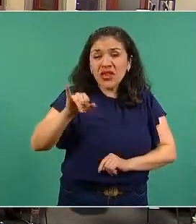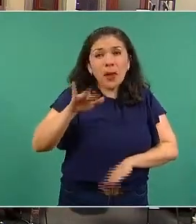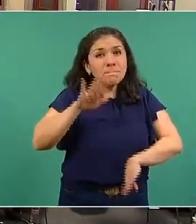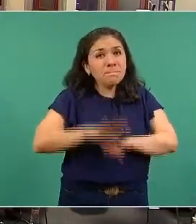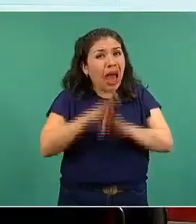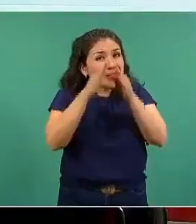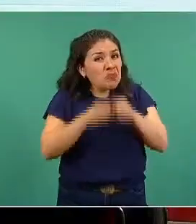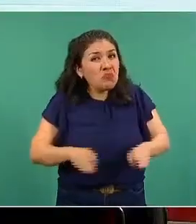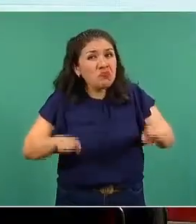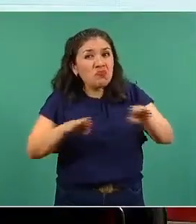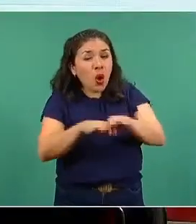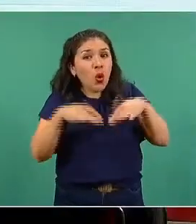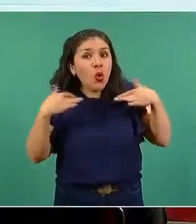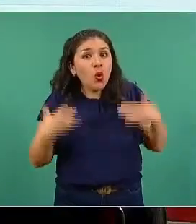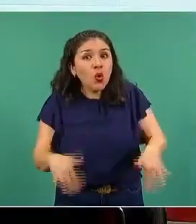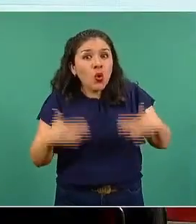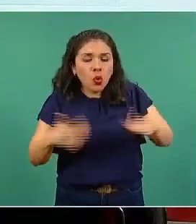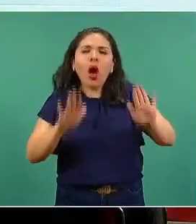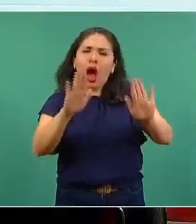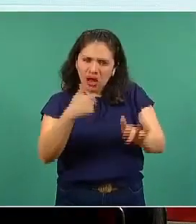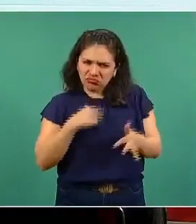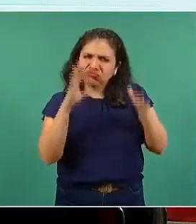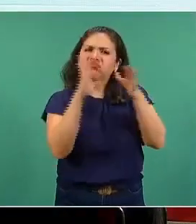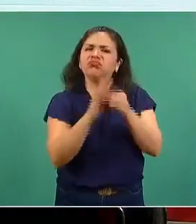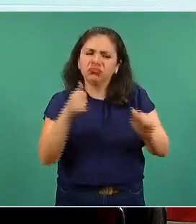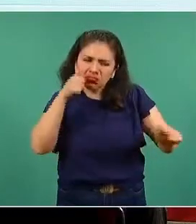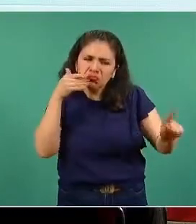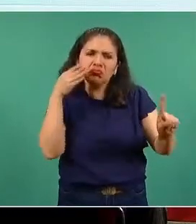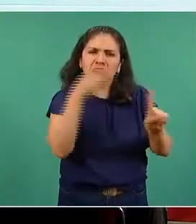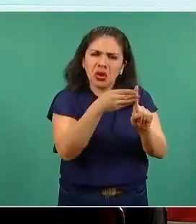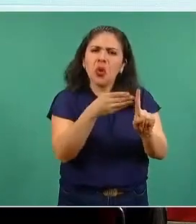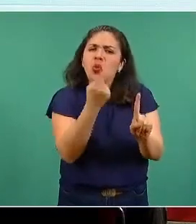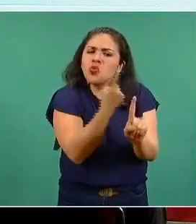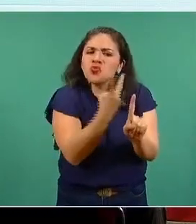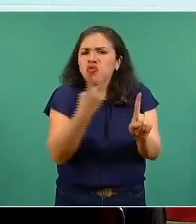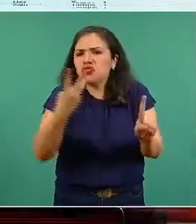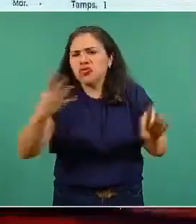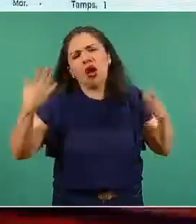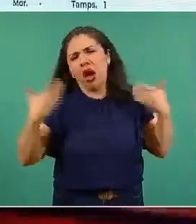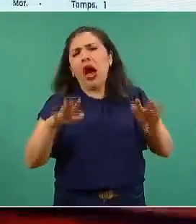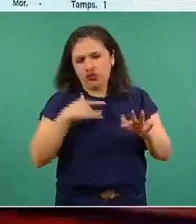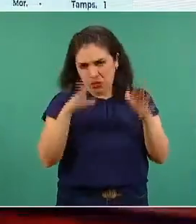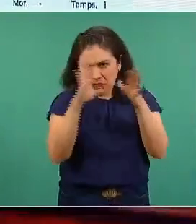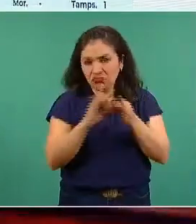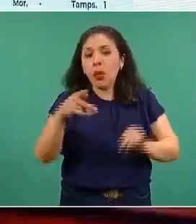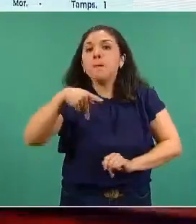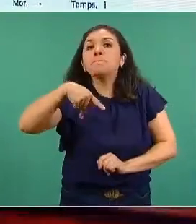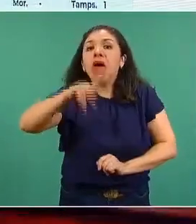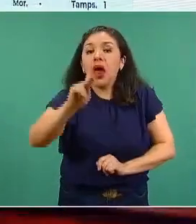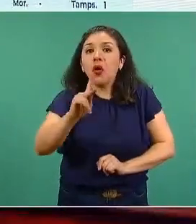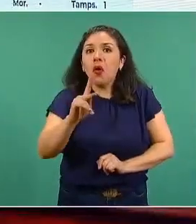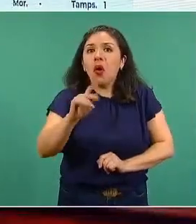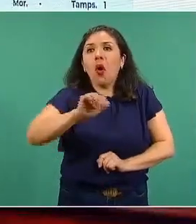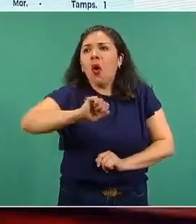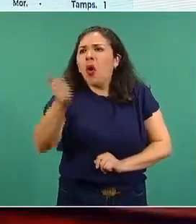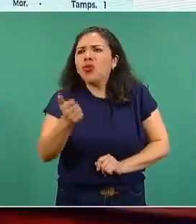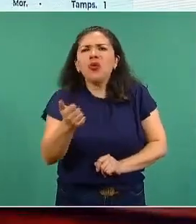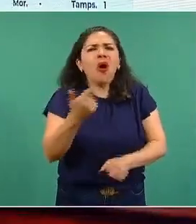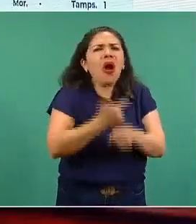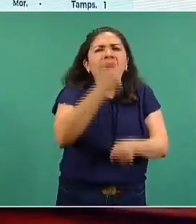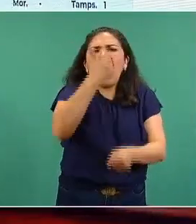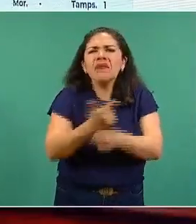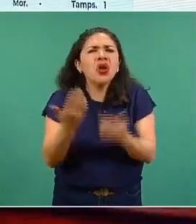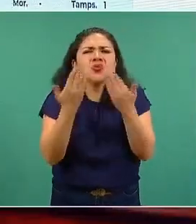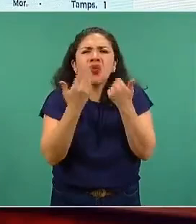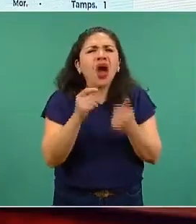particular importancia, lo comentaremos de manera específica, así sea 1, 2 o varios, pero por fuera de eso son reacciones